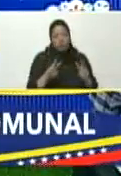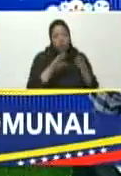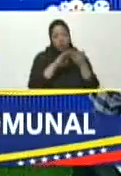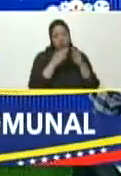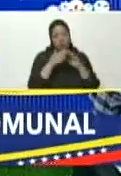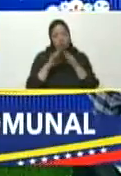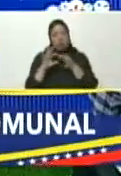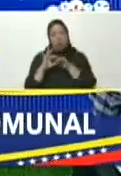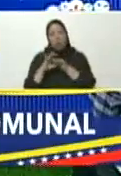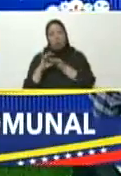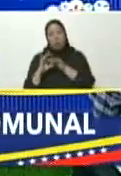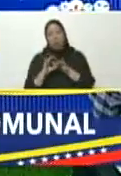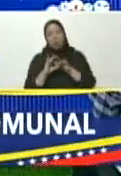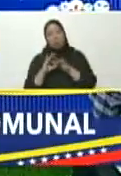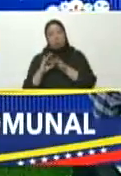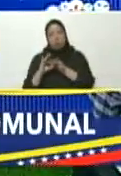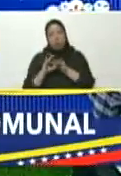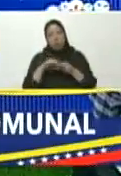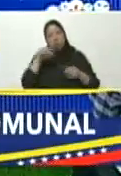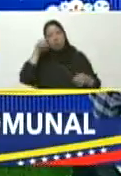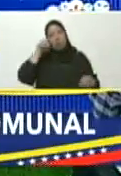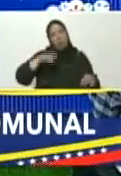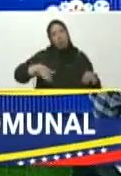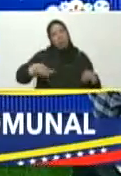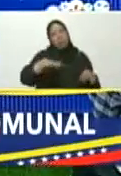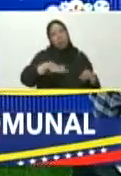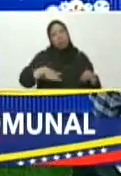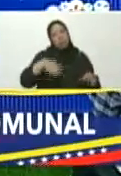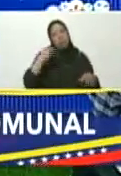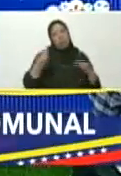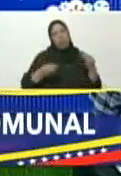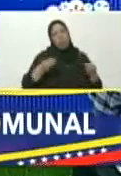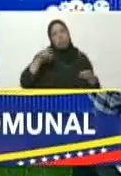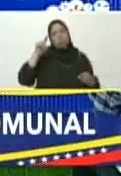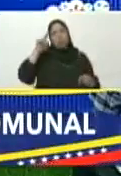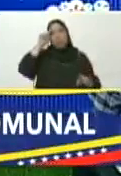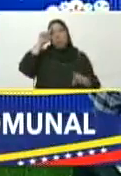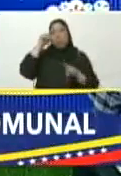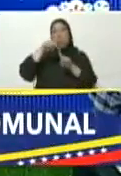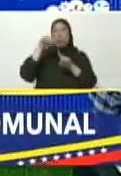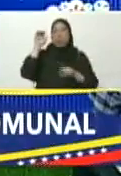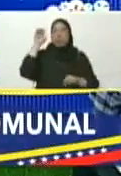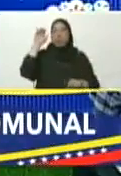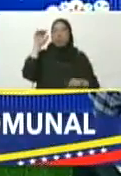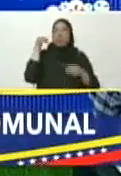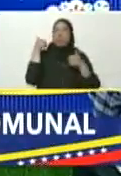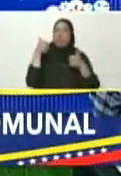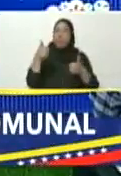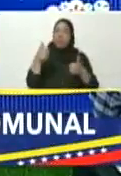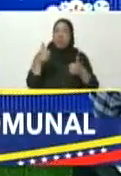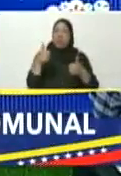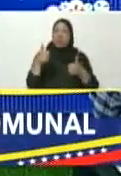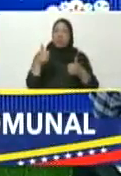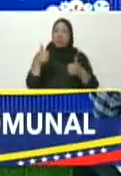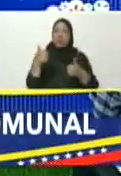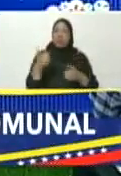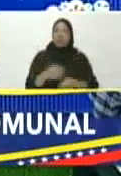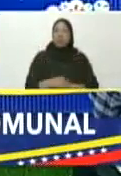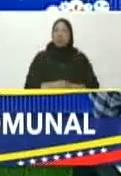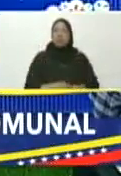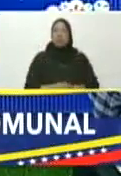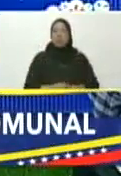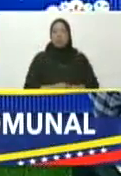se une el poder popular, ver cómo vamos por el camino correcto, la cava. Vamos por el camino